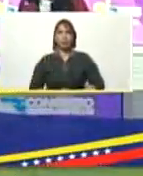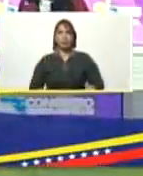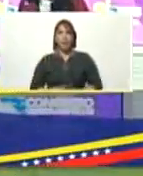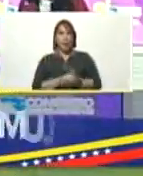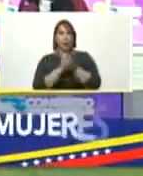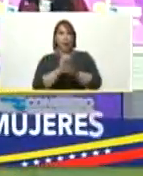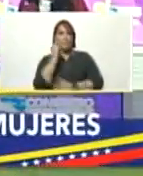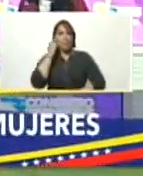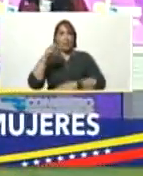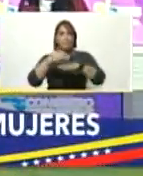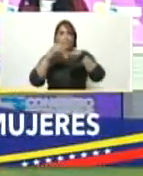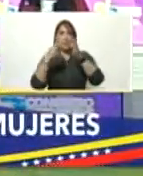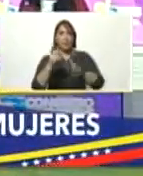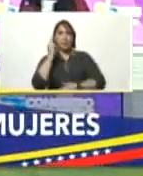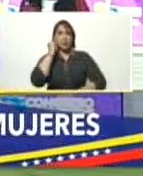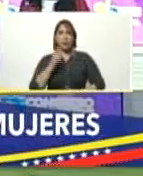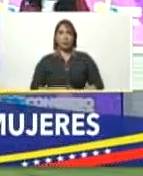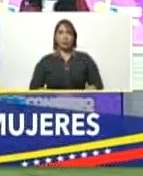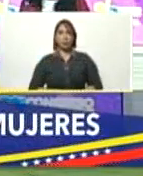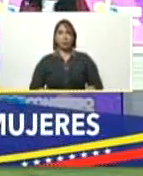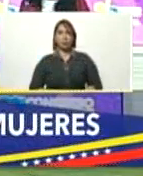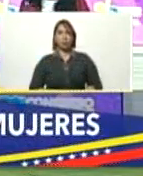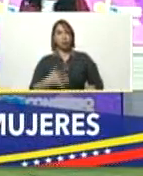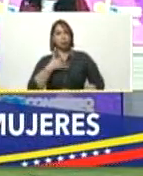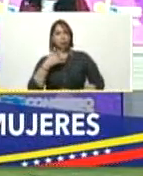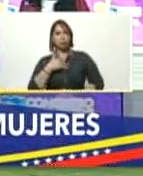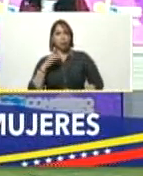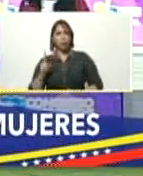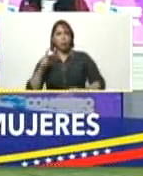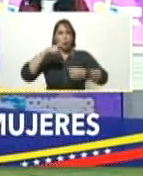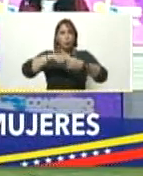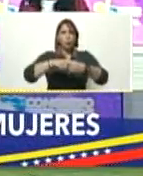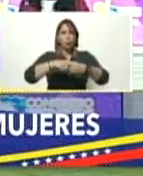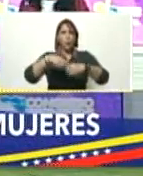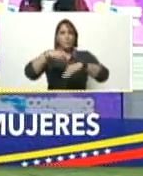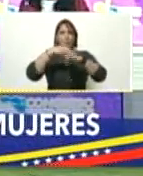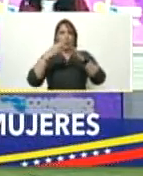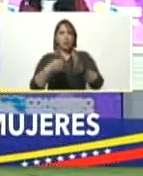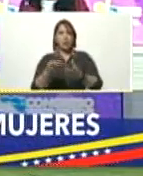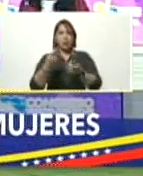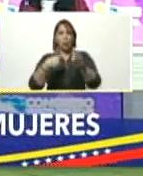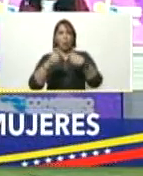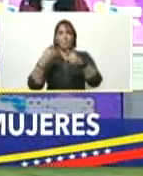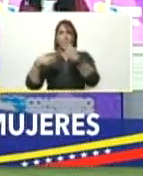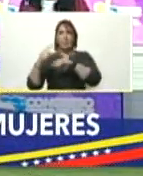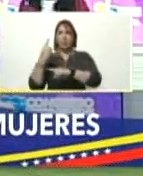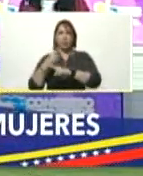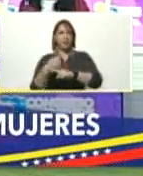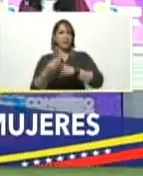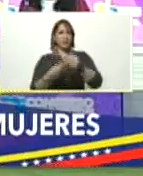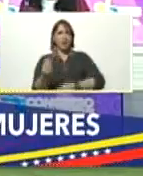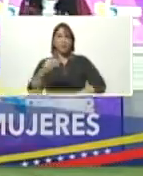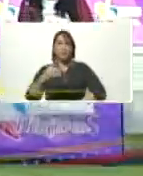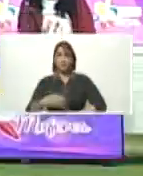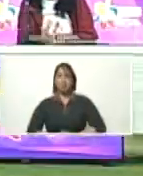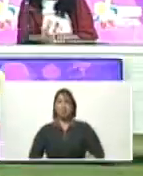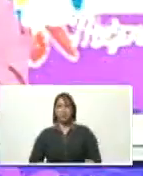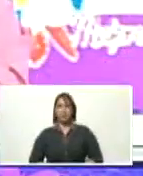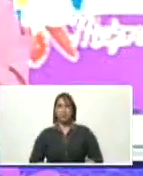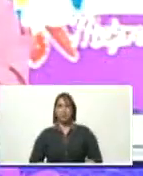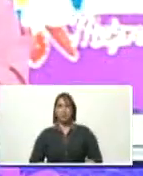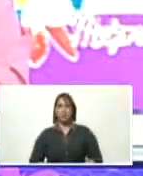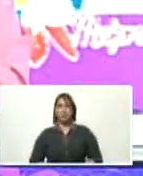compañeras, ministras, vinculadas, ministra de Comercio, Delis Álvarez. Hay que hacer mucho más